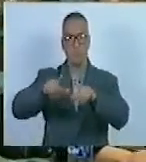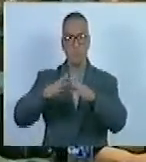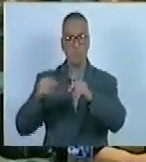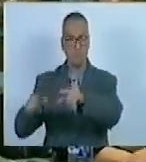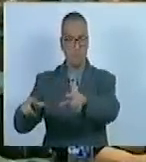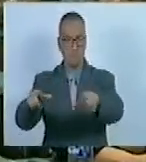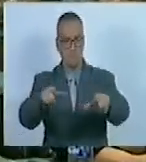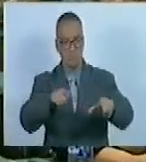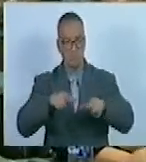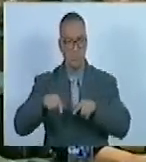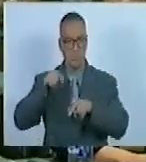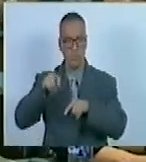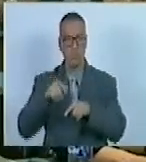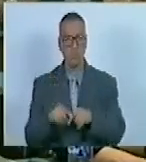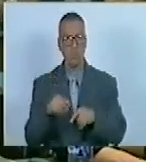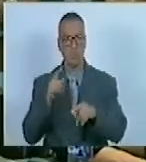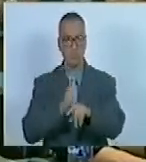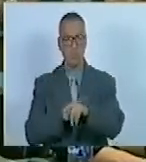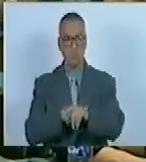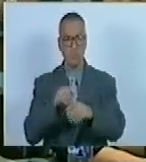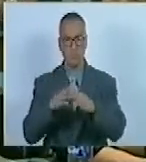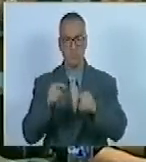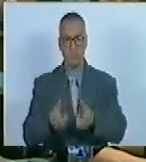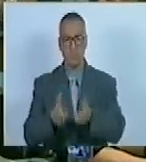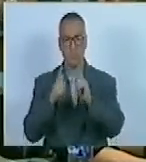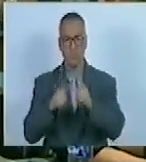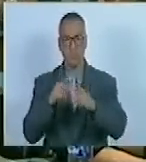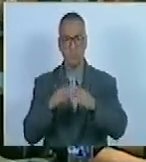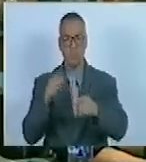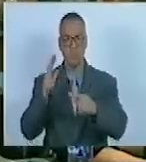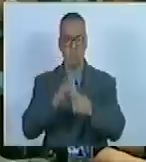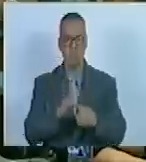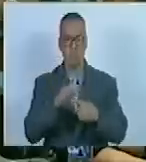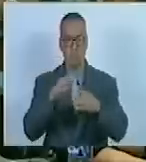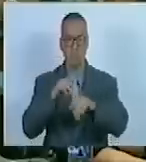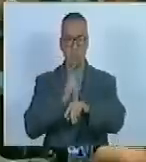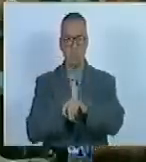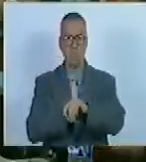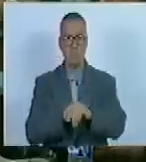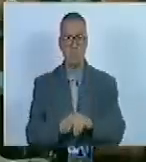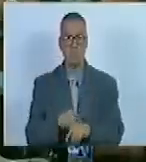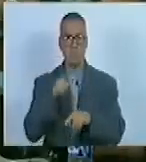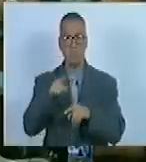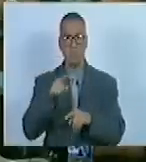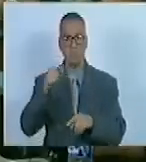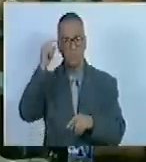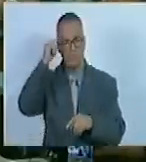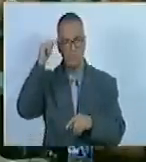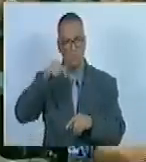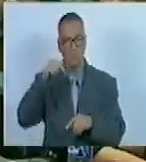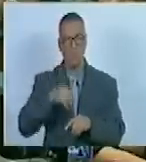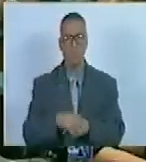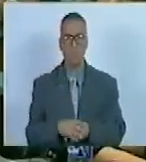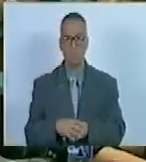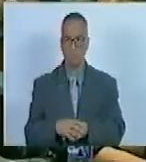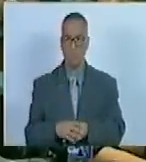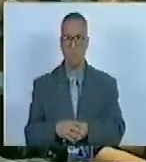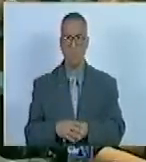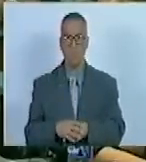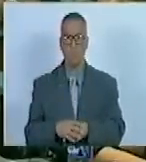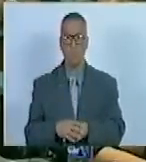espacio. No permitieron que fuera mancillado este espacio. Es por esto que el día de hoy